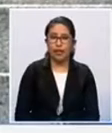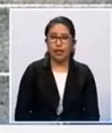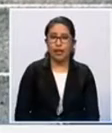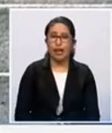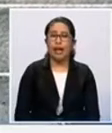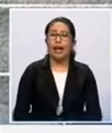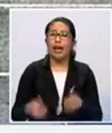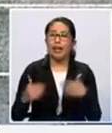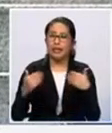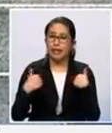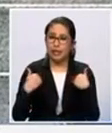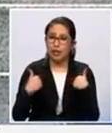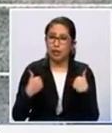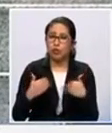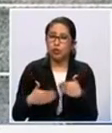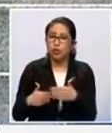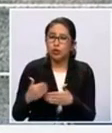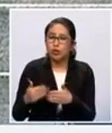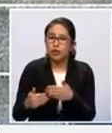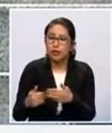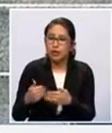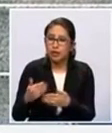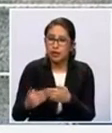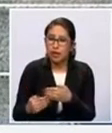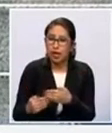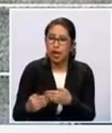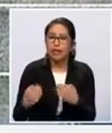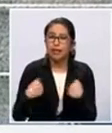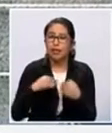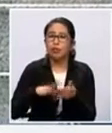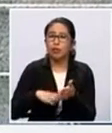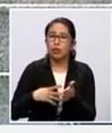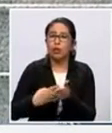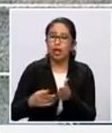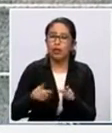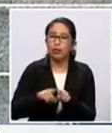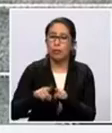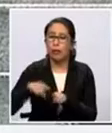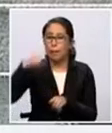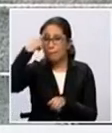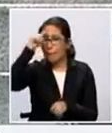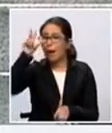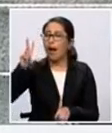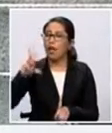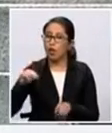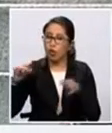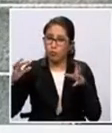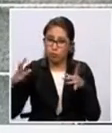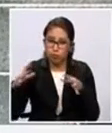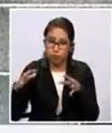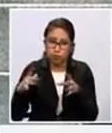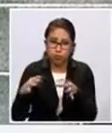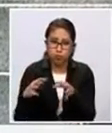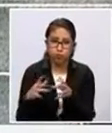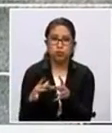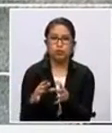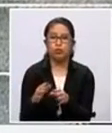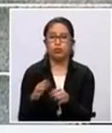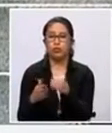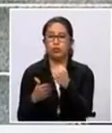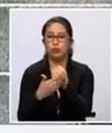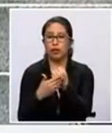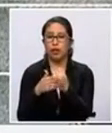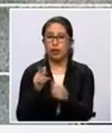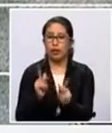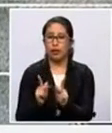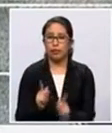una progresividad para no generar una aglomeración muy grande con el tema de los bancos. Por eso